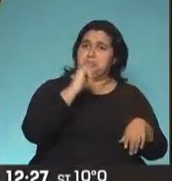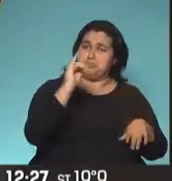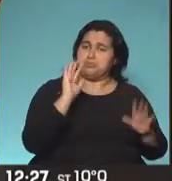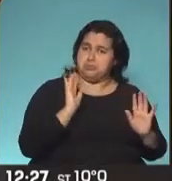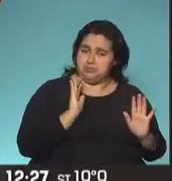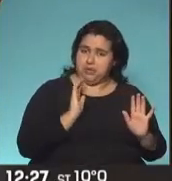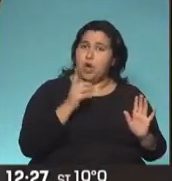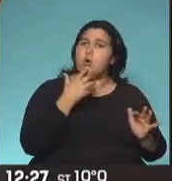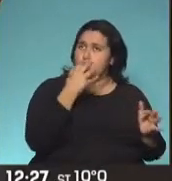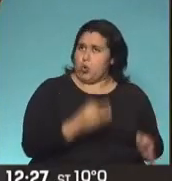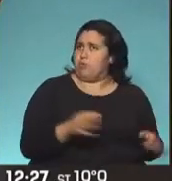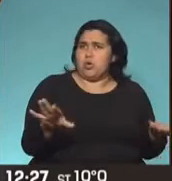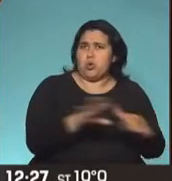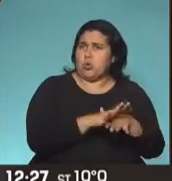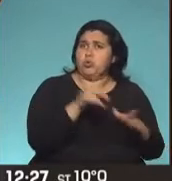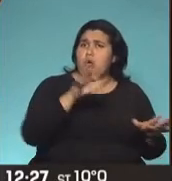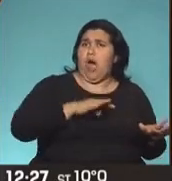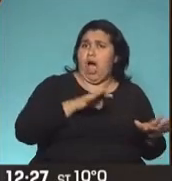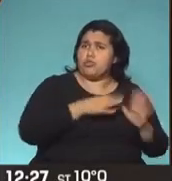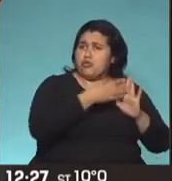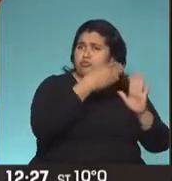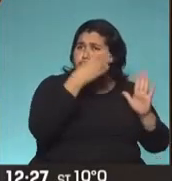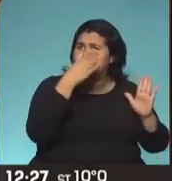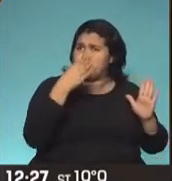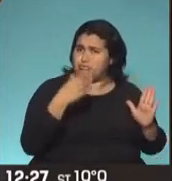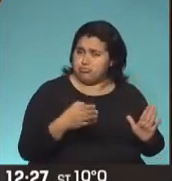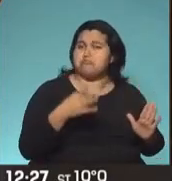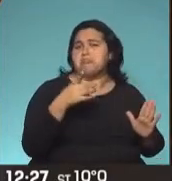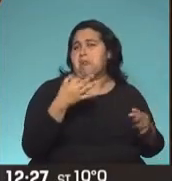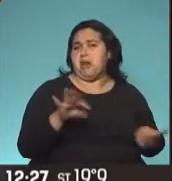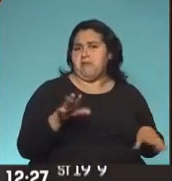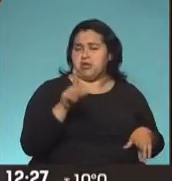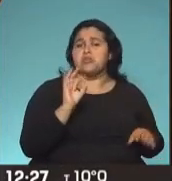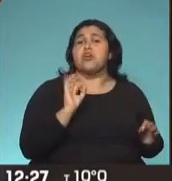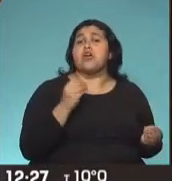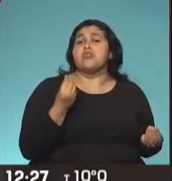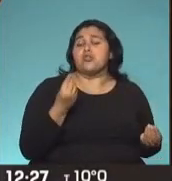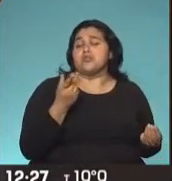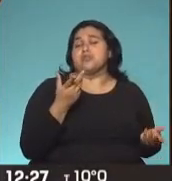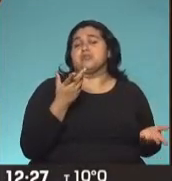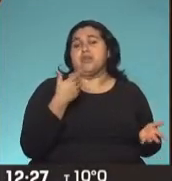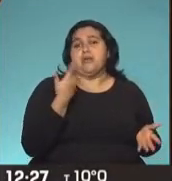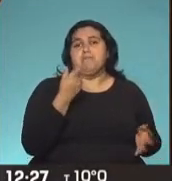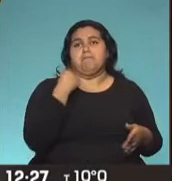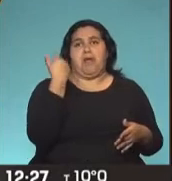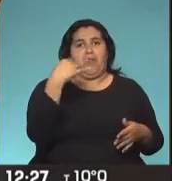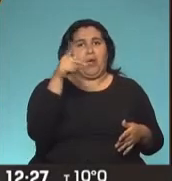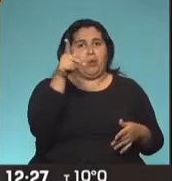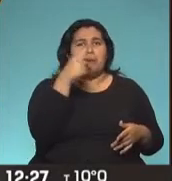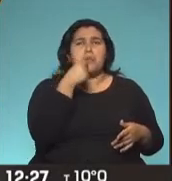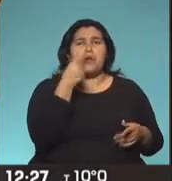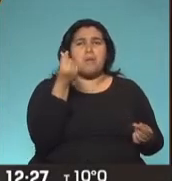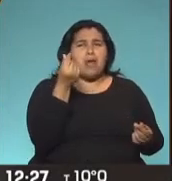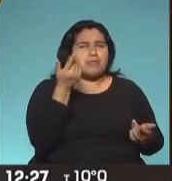cumples con los con los años de aporte y en todo caso podrías completar si es que no te